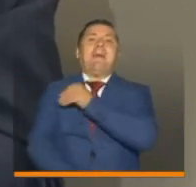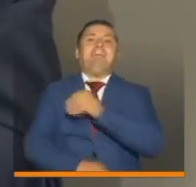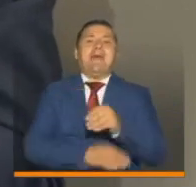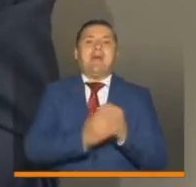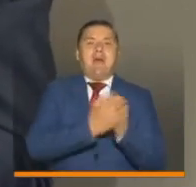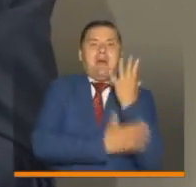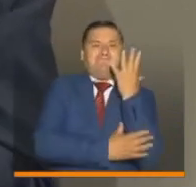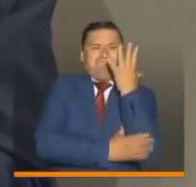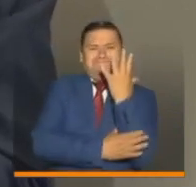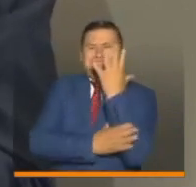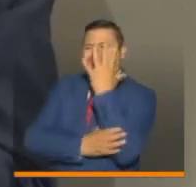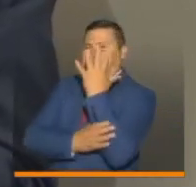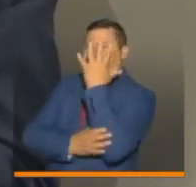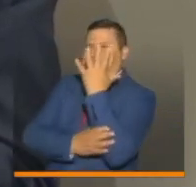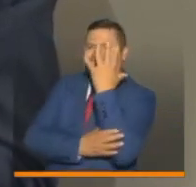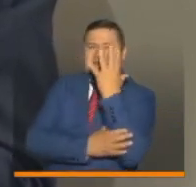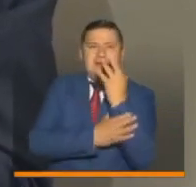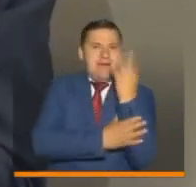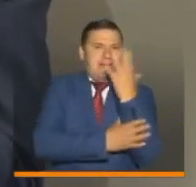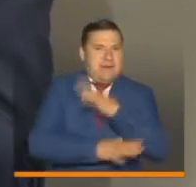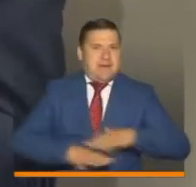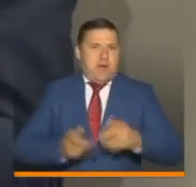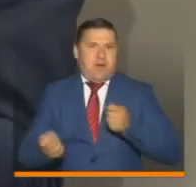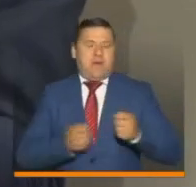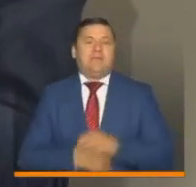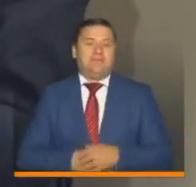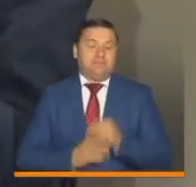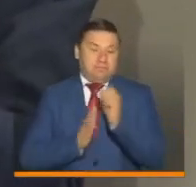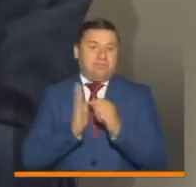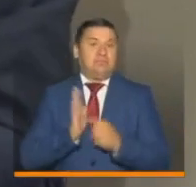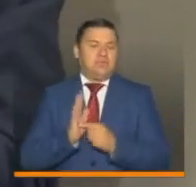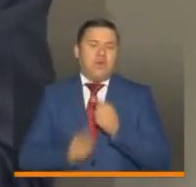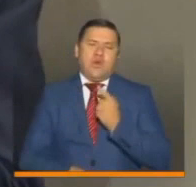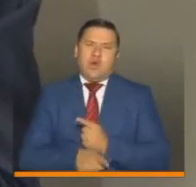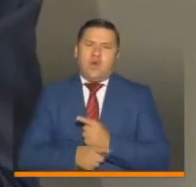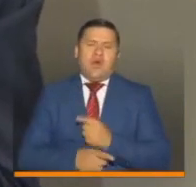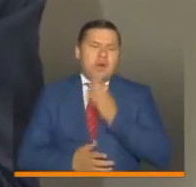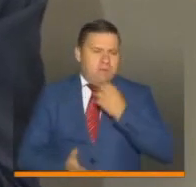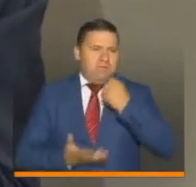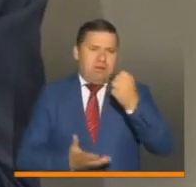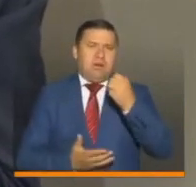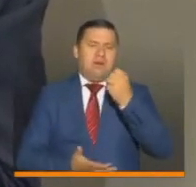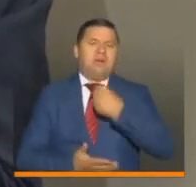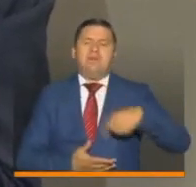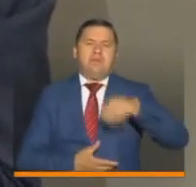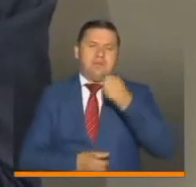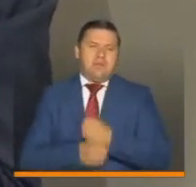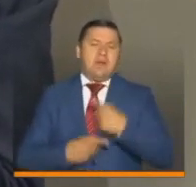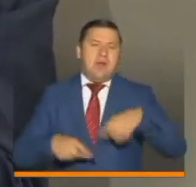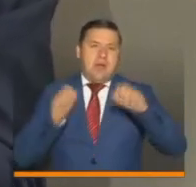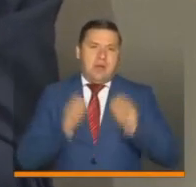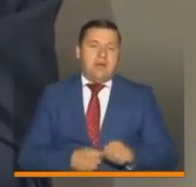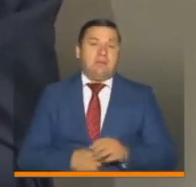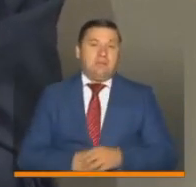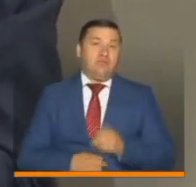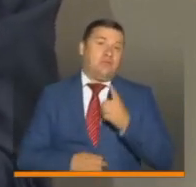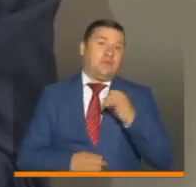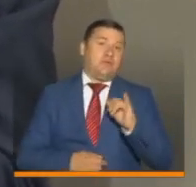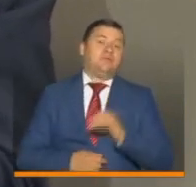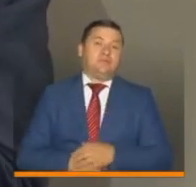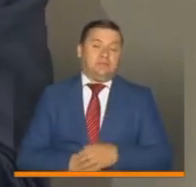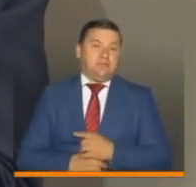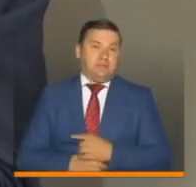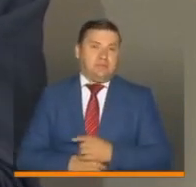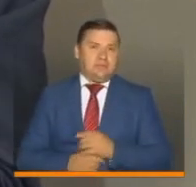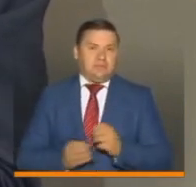para evitar y controlar la deforestación. Este programa queda absolutamente financiado en este presupuesto aprobado anoche. Y el último, el